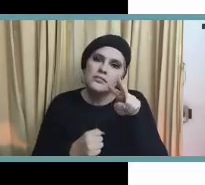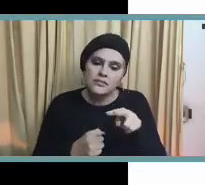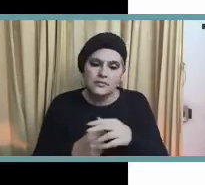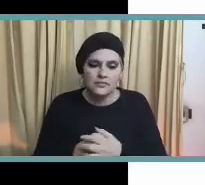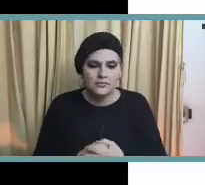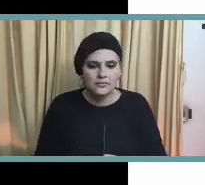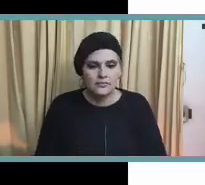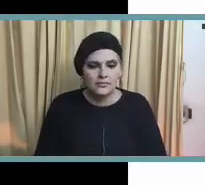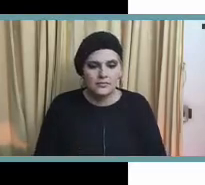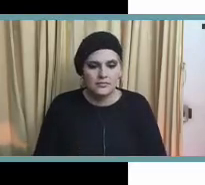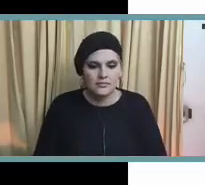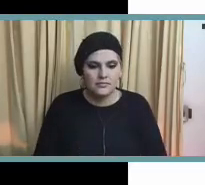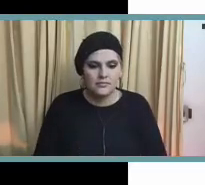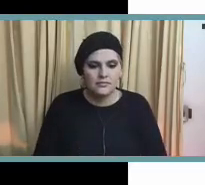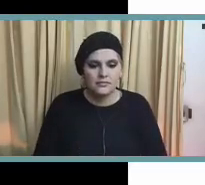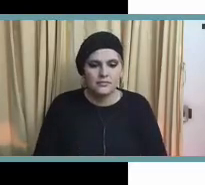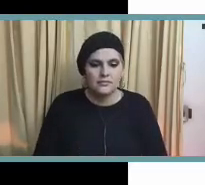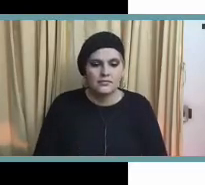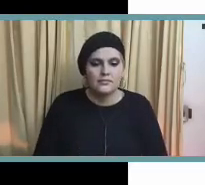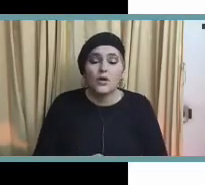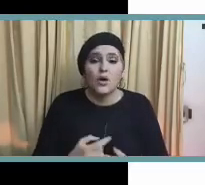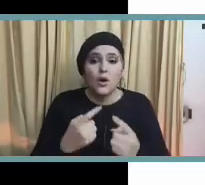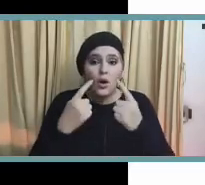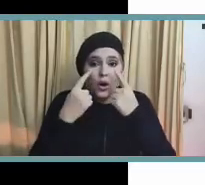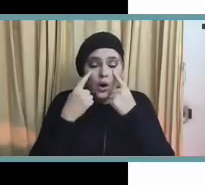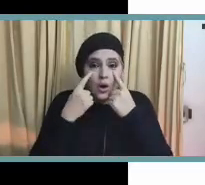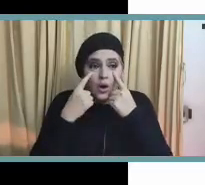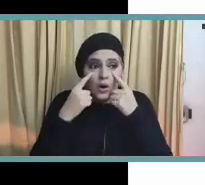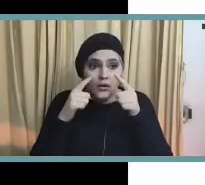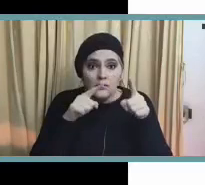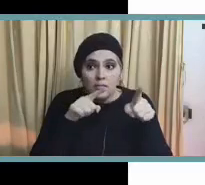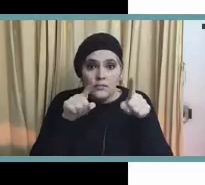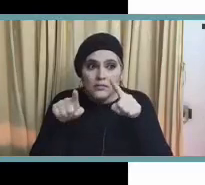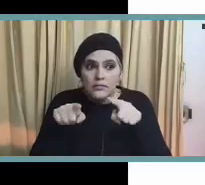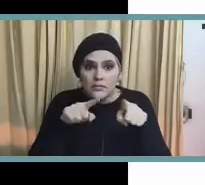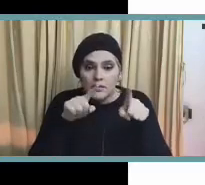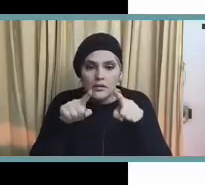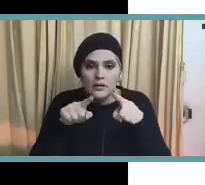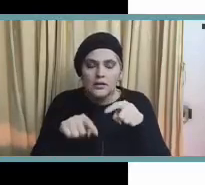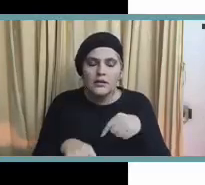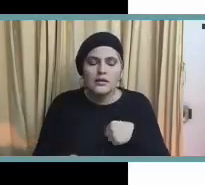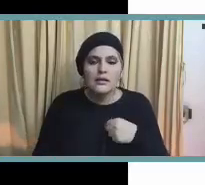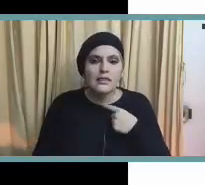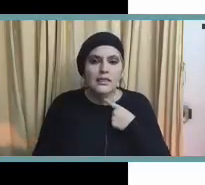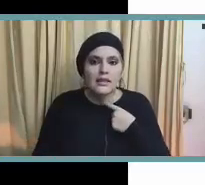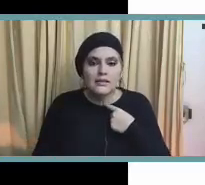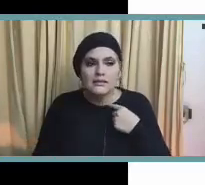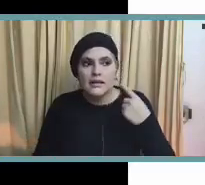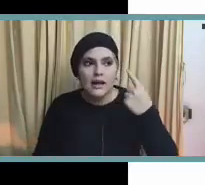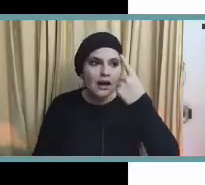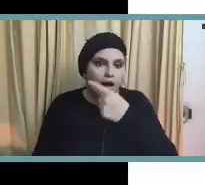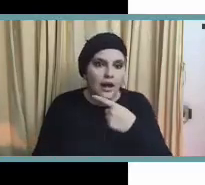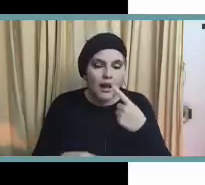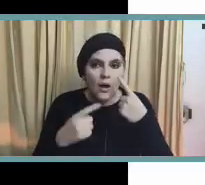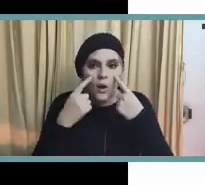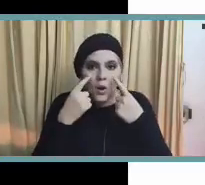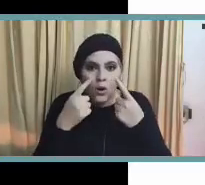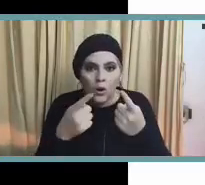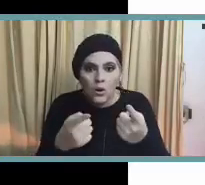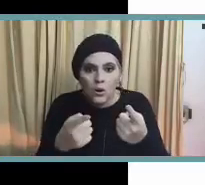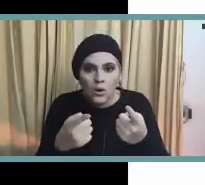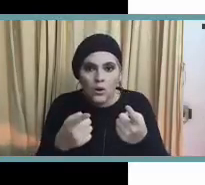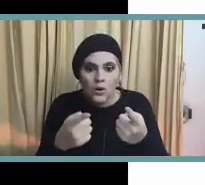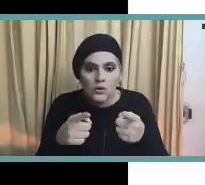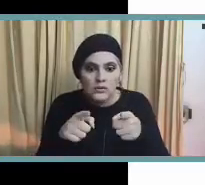Y el seguimiento ocular, el contacto ocular, el interés en el rostro humano, en los ojos, es una de las